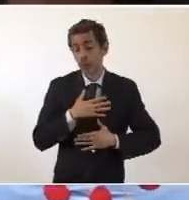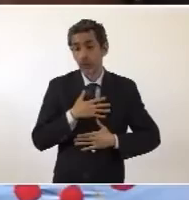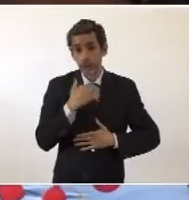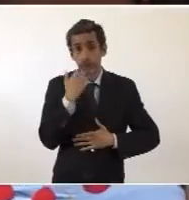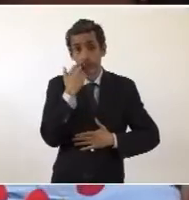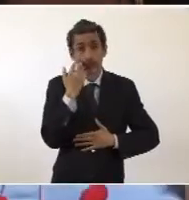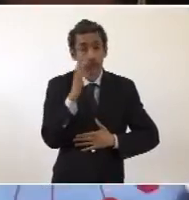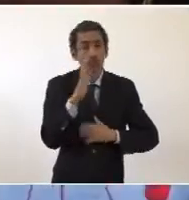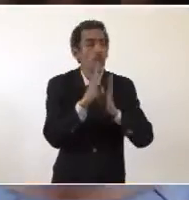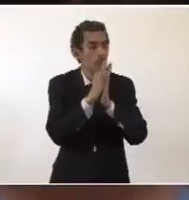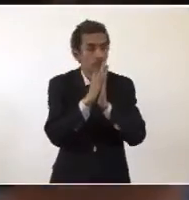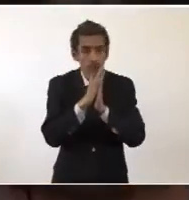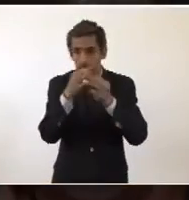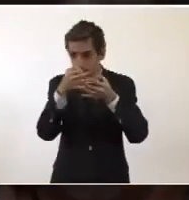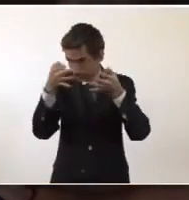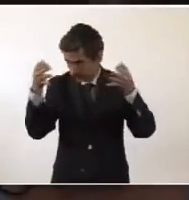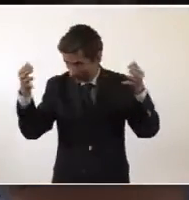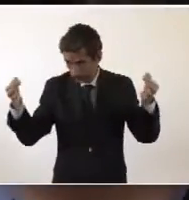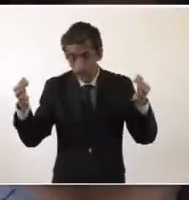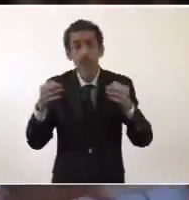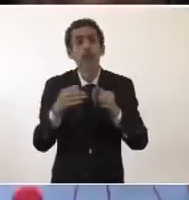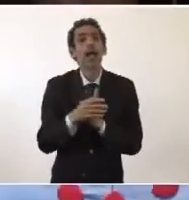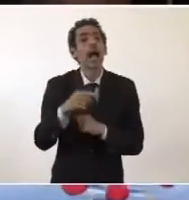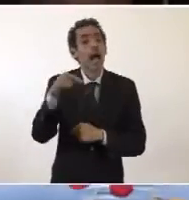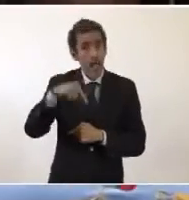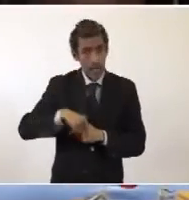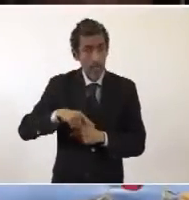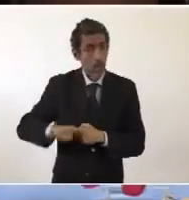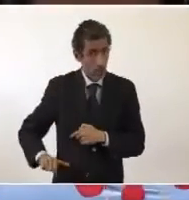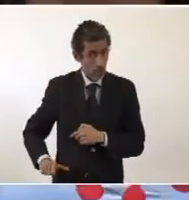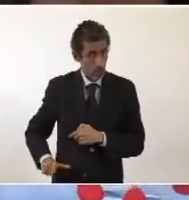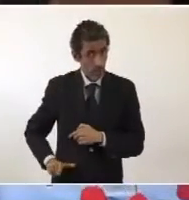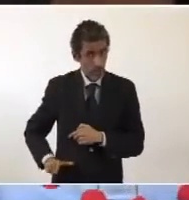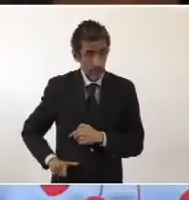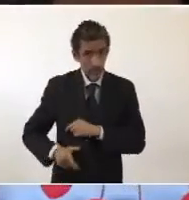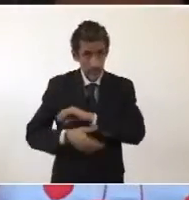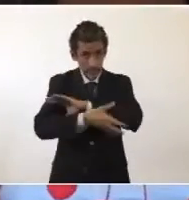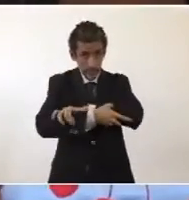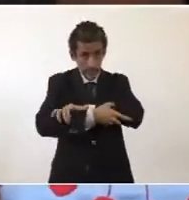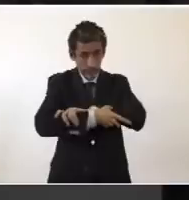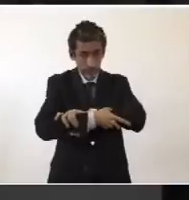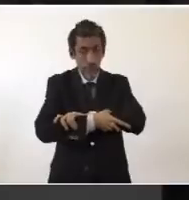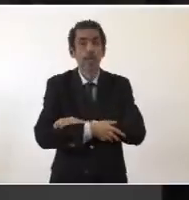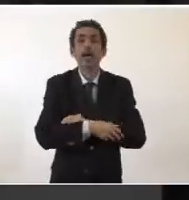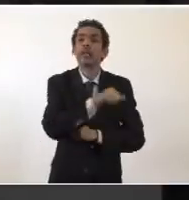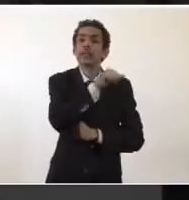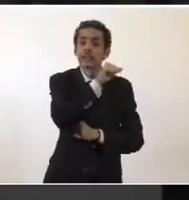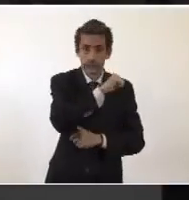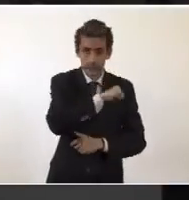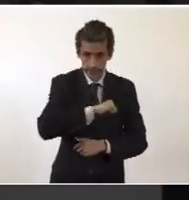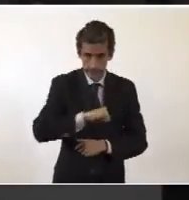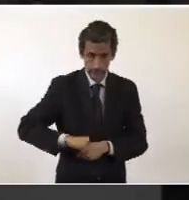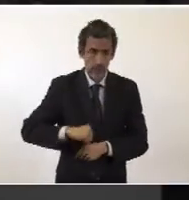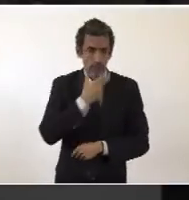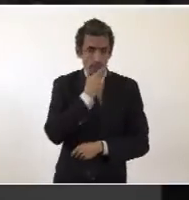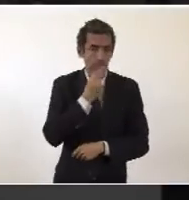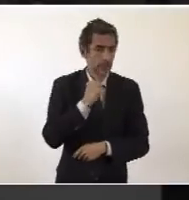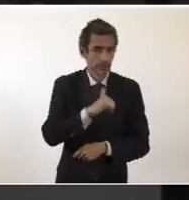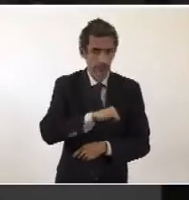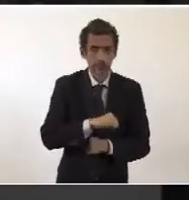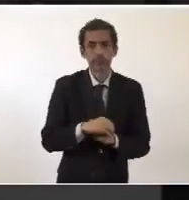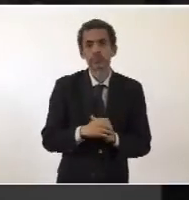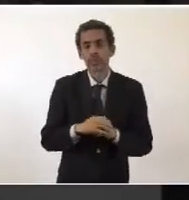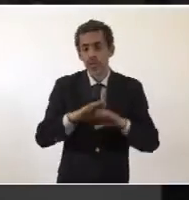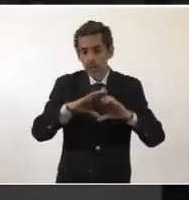nos ayudaran a transmitir. Aquí estamos el gobierno de la ciudad. Los 16 alcaldes y alcaldesas de la ciudad,